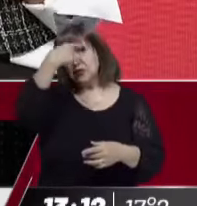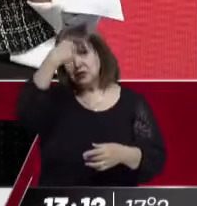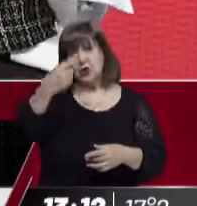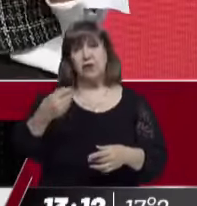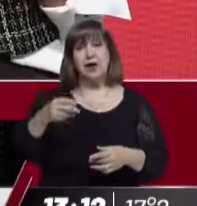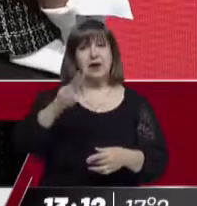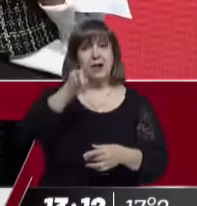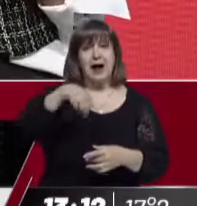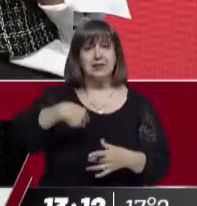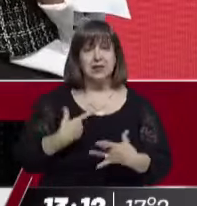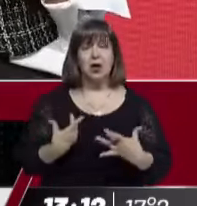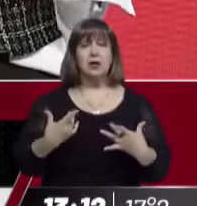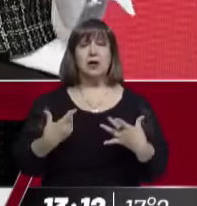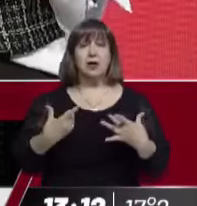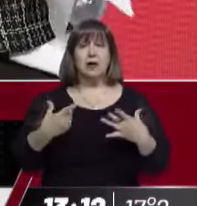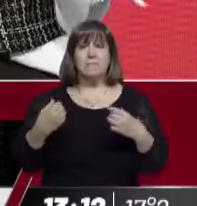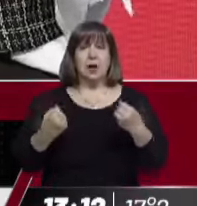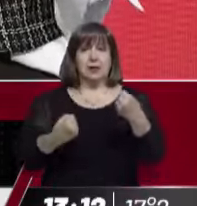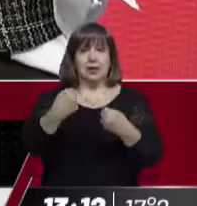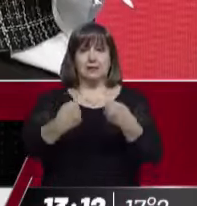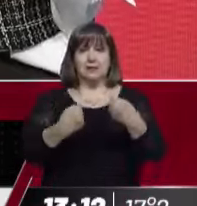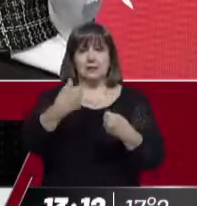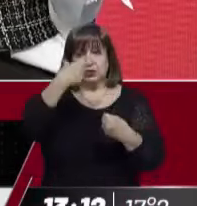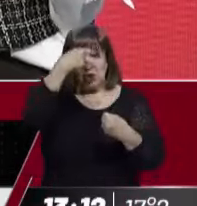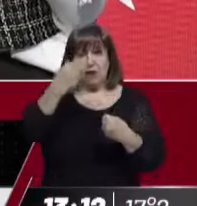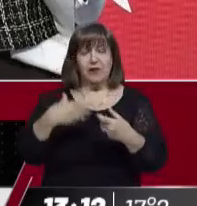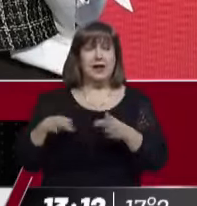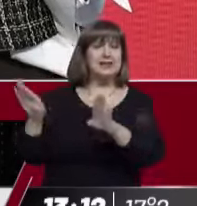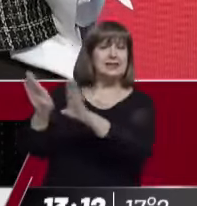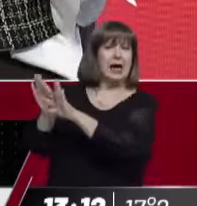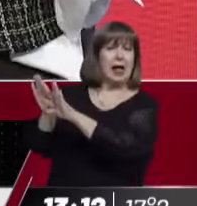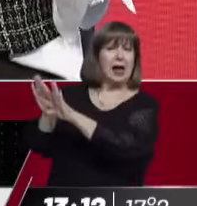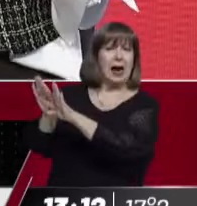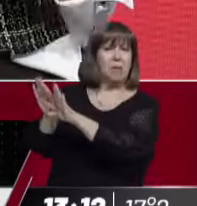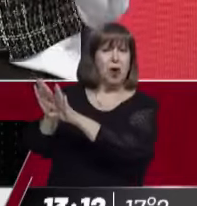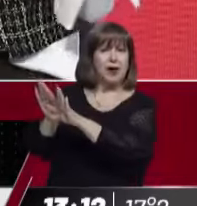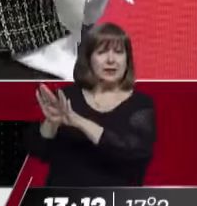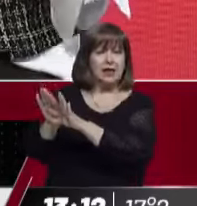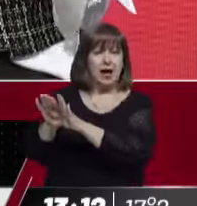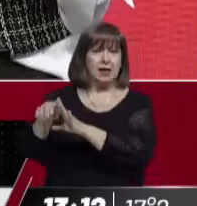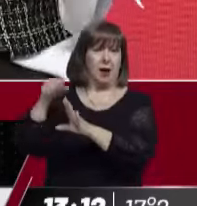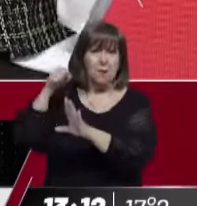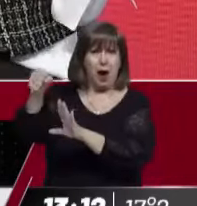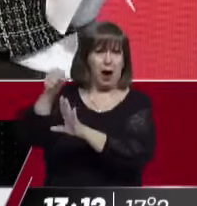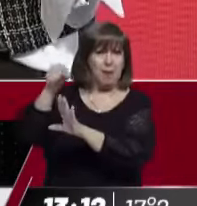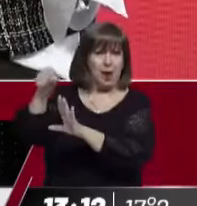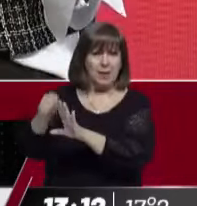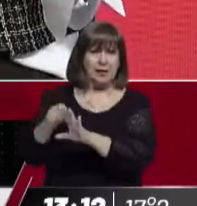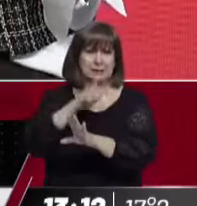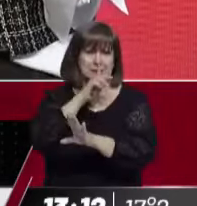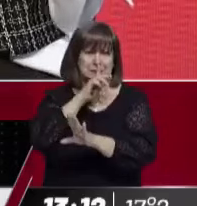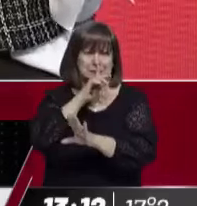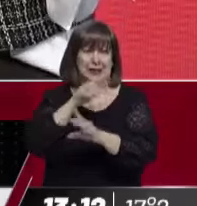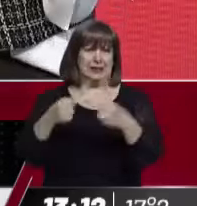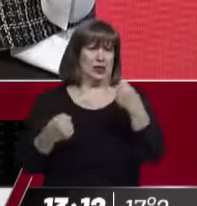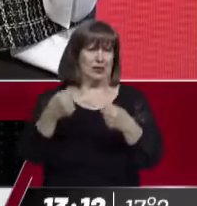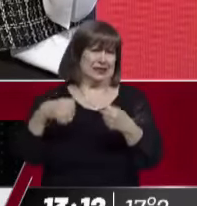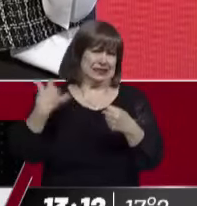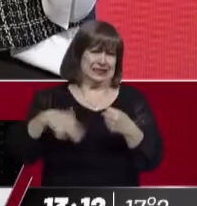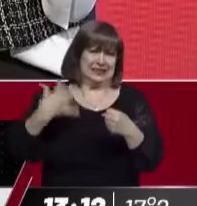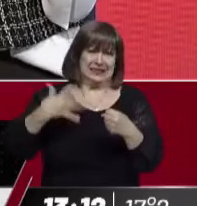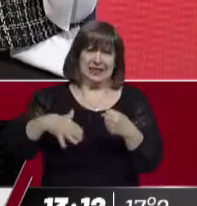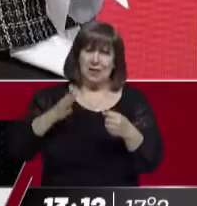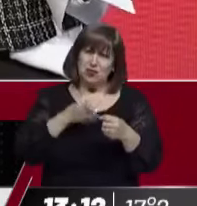situación muy violenta que se vivió, porque además este hombre se puso muy violento, empezó a golpear la puerta, a golpear todo,